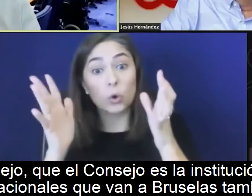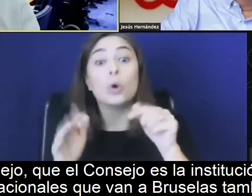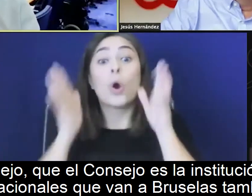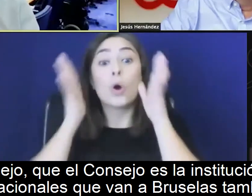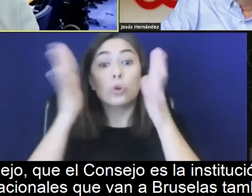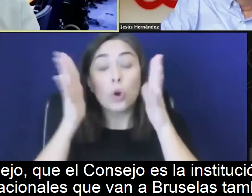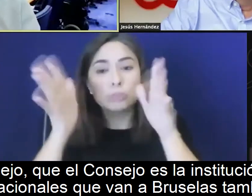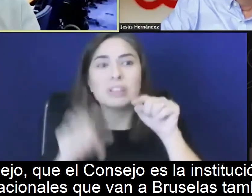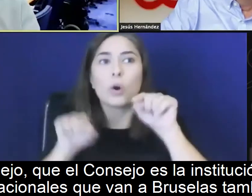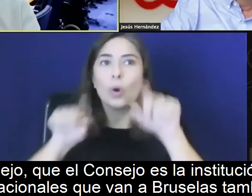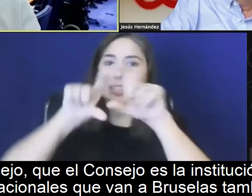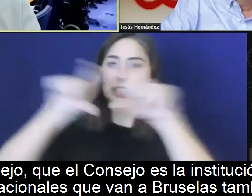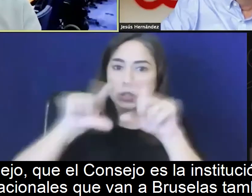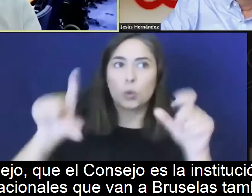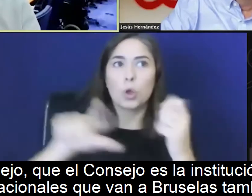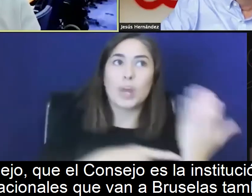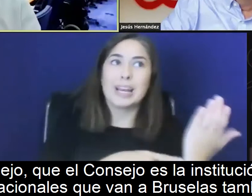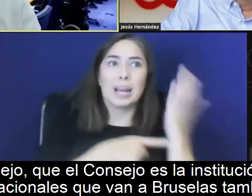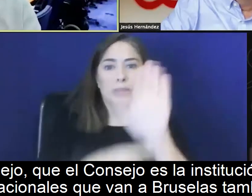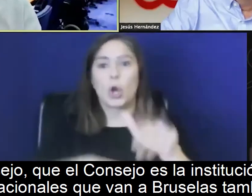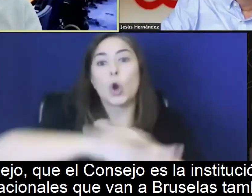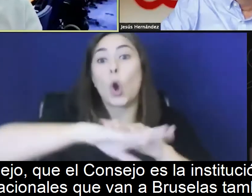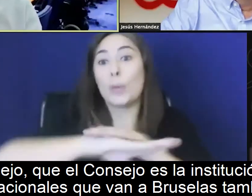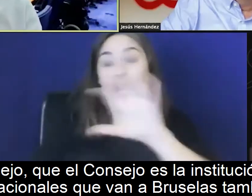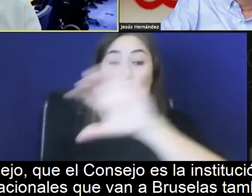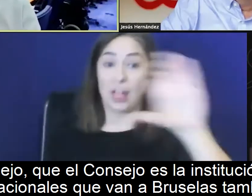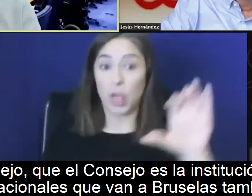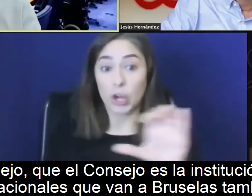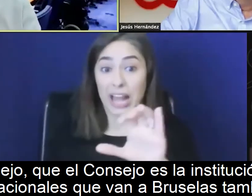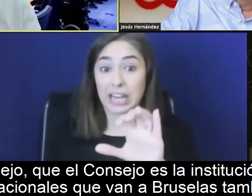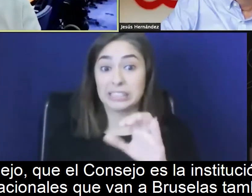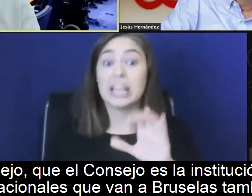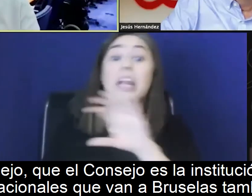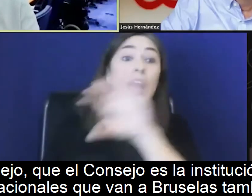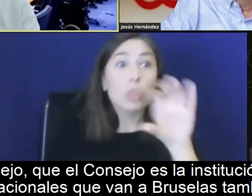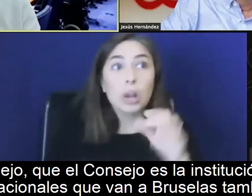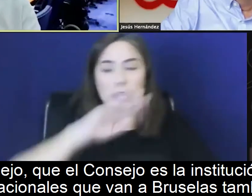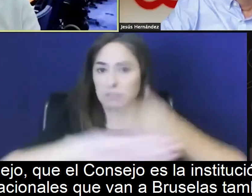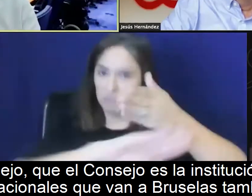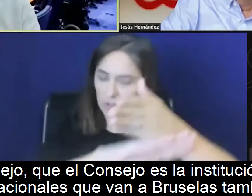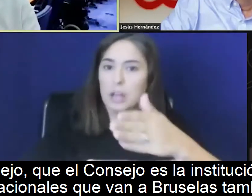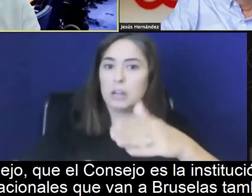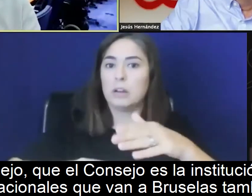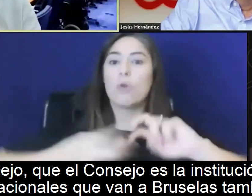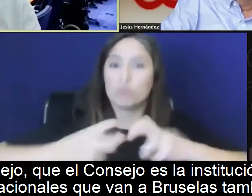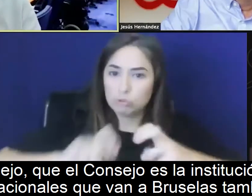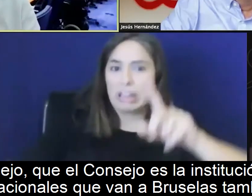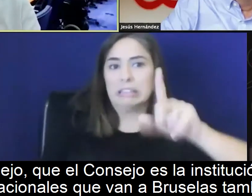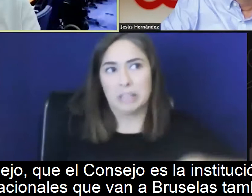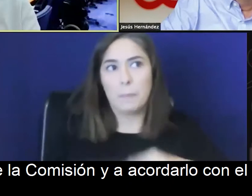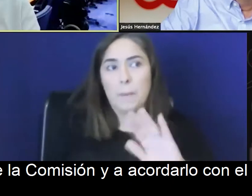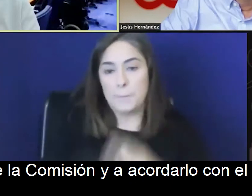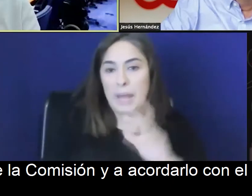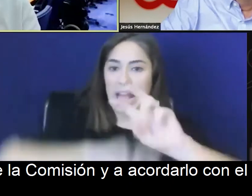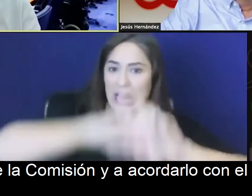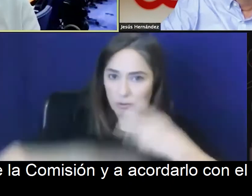los gobiernos nacionales. Gobiernos nacionales que van a Bruselas también a reformar